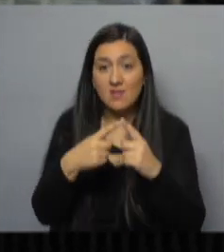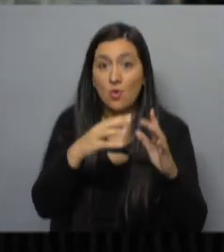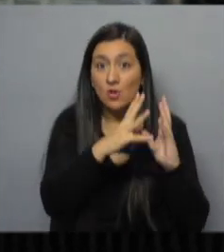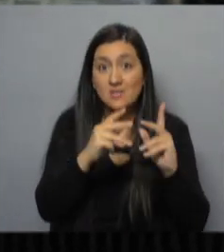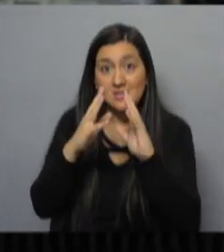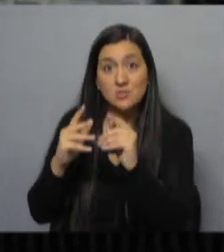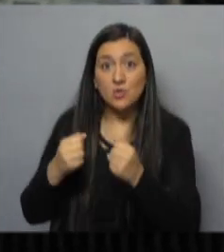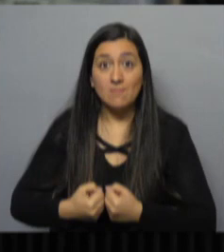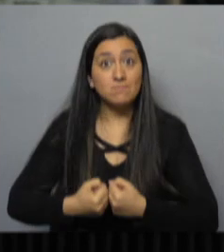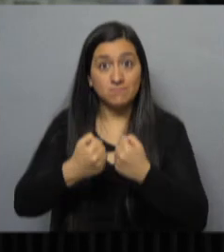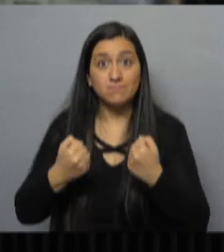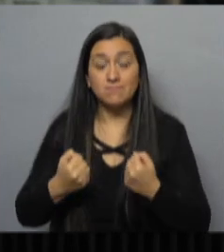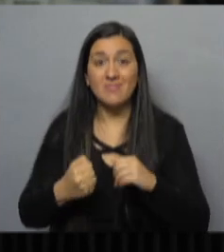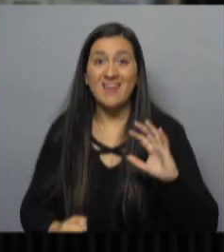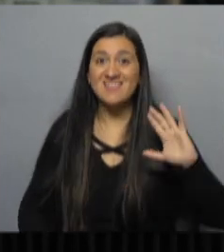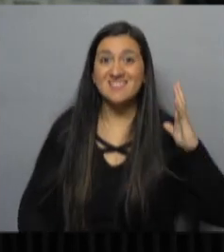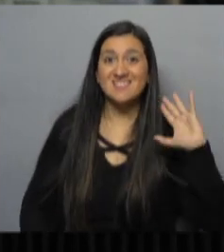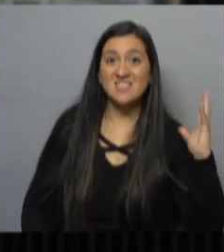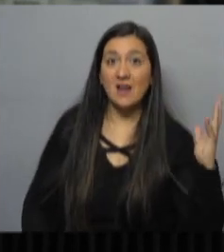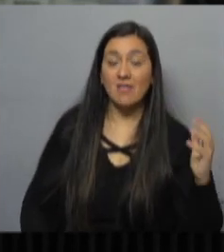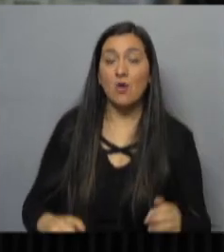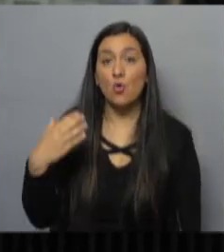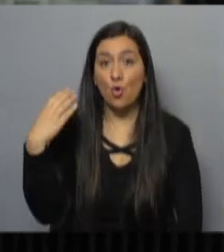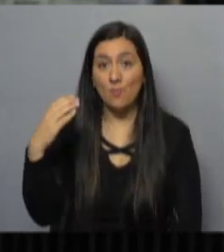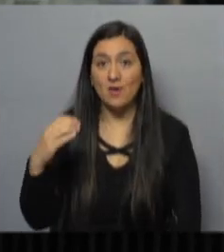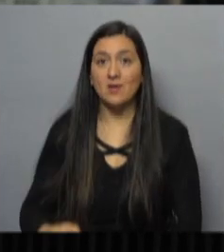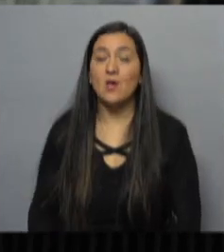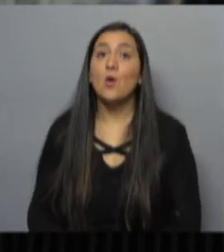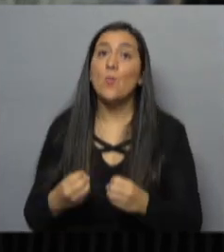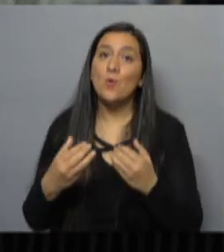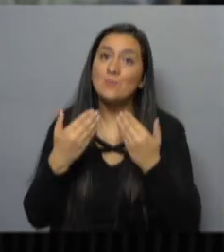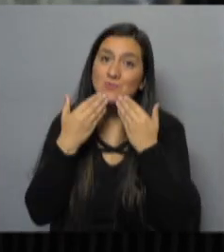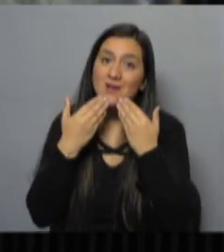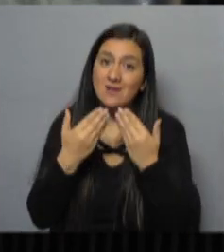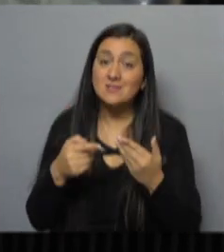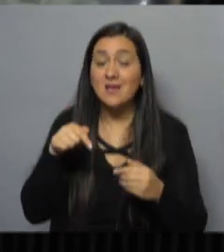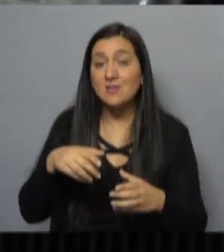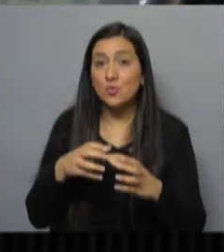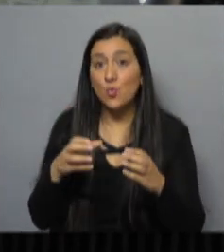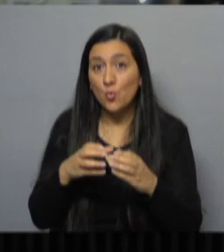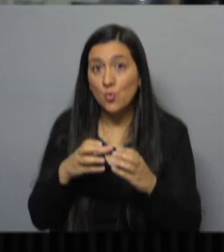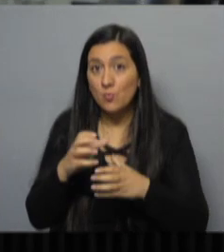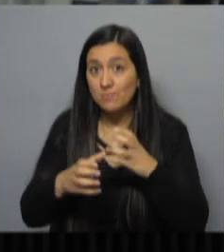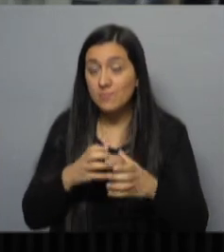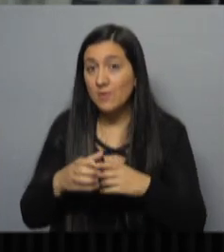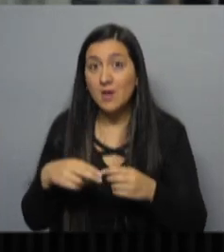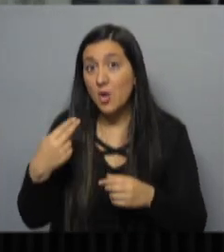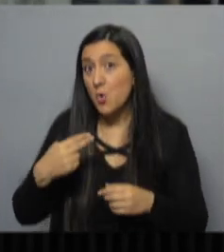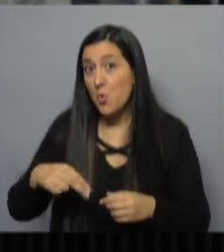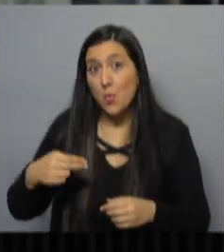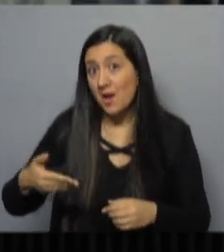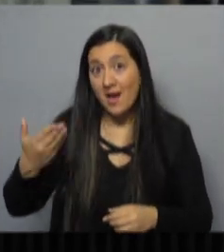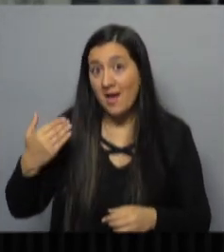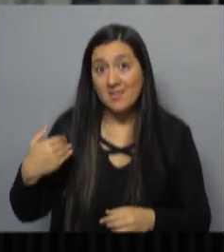diversos, ¿no?, de un amplio abanico de la izquierda colombiana. Bueno, muchísimas gracias. Esto es una coalición muy amplia que no se había dado nunca